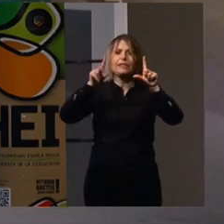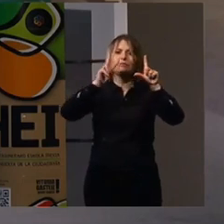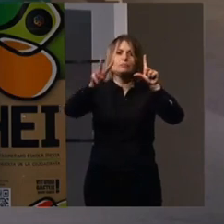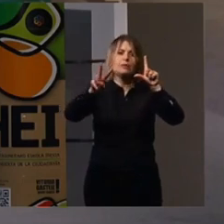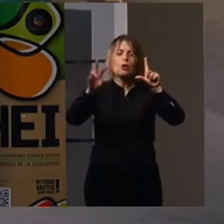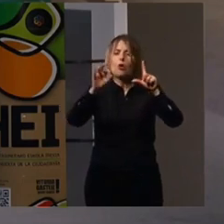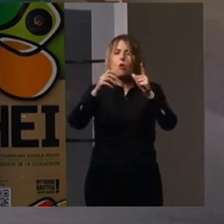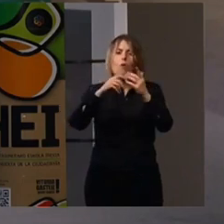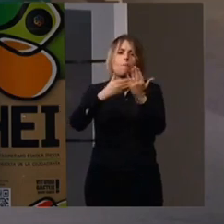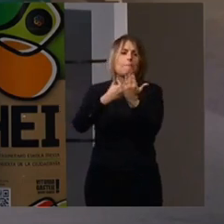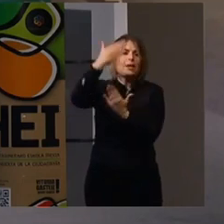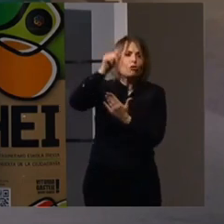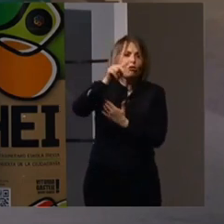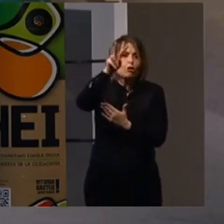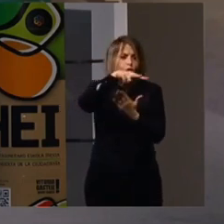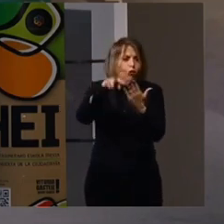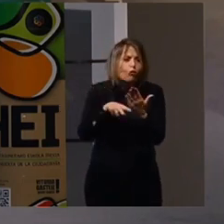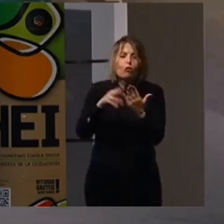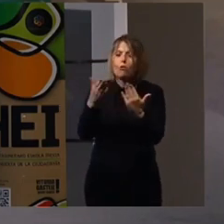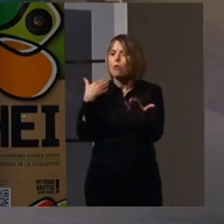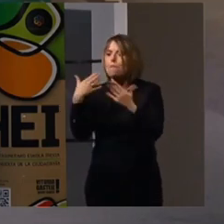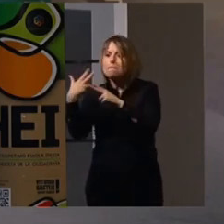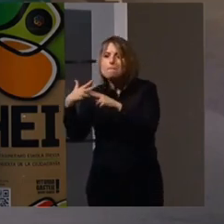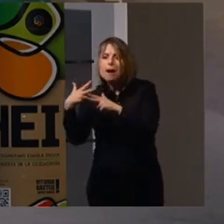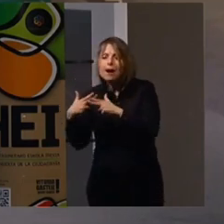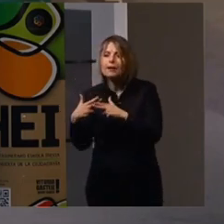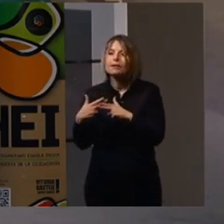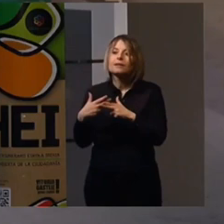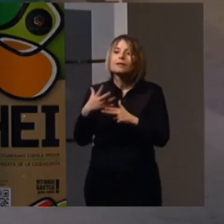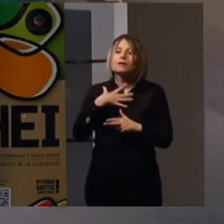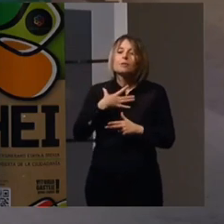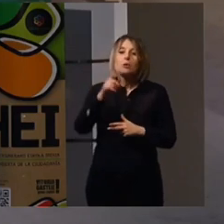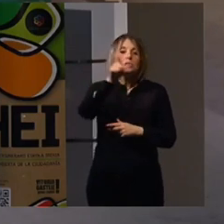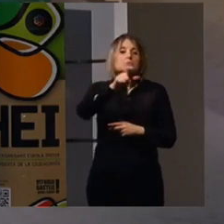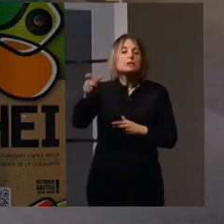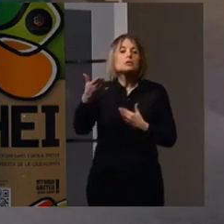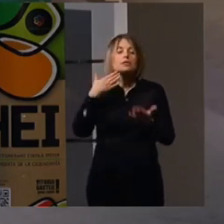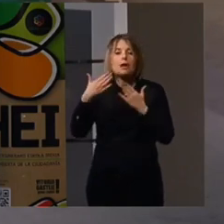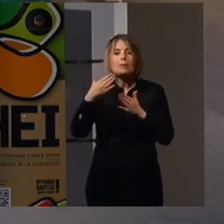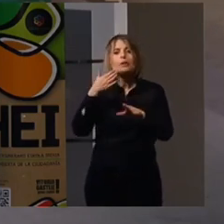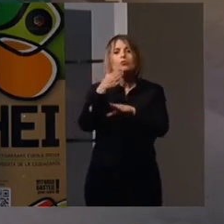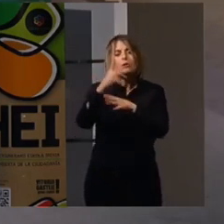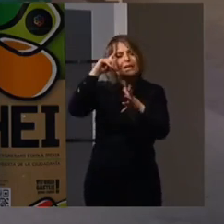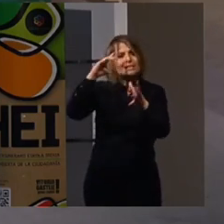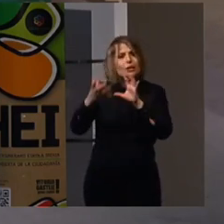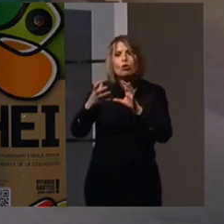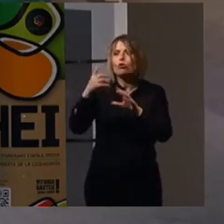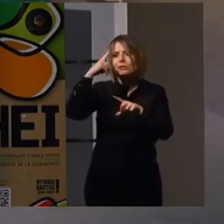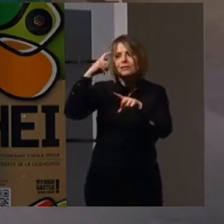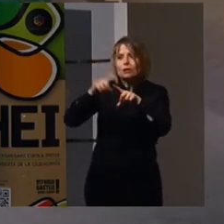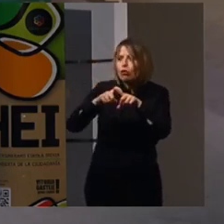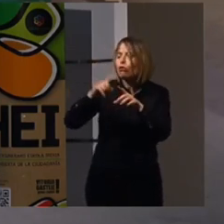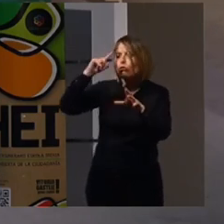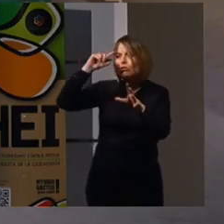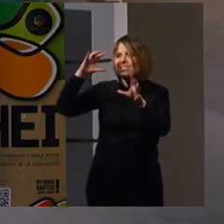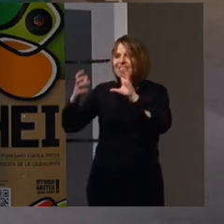o sea, o lees un periódico o incluso en una conversación de bar, pues puedes escuchar a gente hablando de que va al psicólogo, de que va al psiquiatra, un